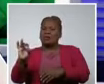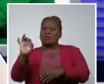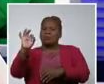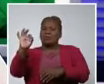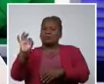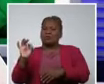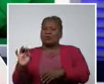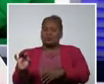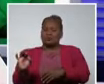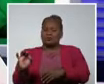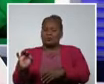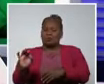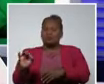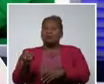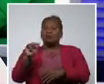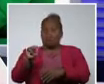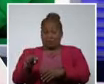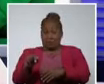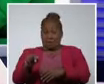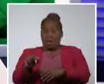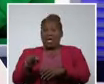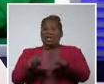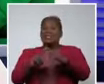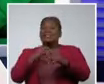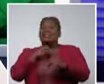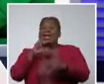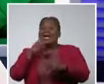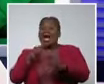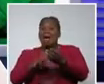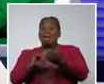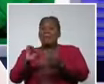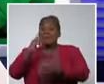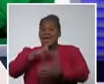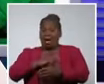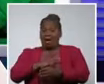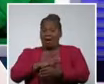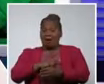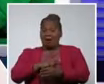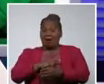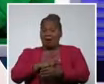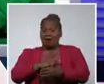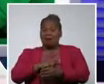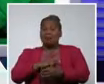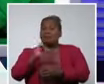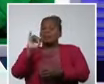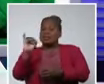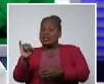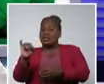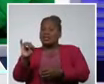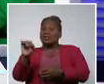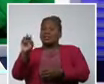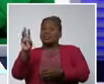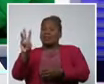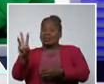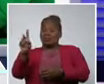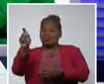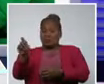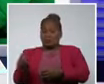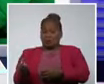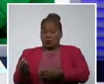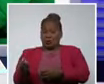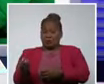En nuestras unidades de terapia intensiva, un número de 63 pacientes confirmados se atienden,